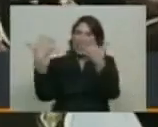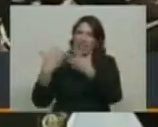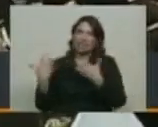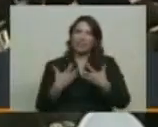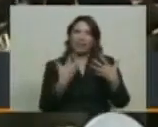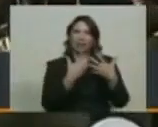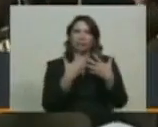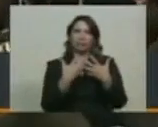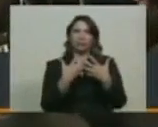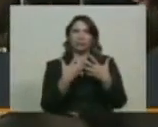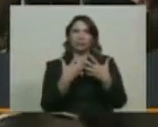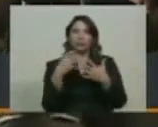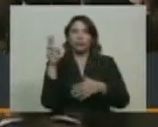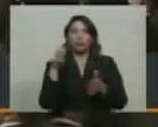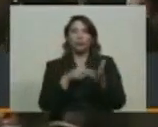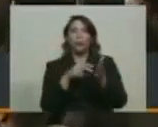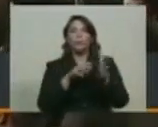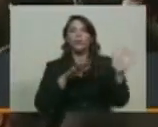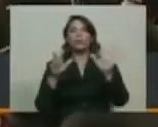El 2018